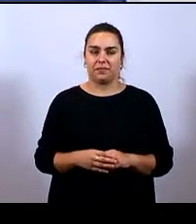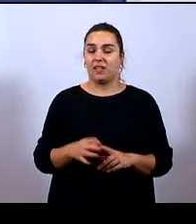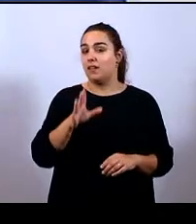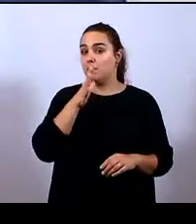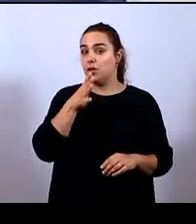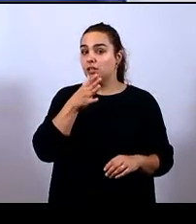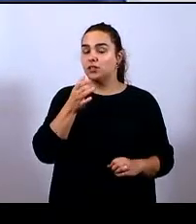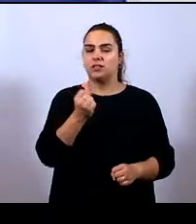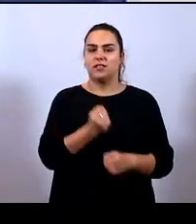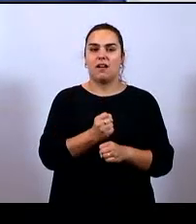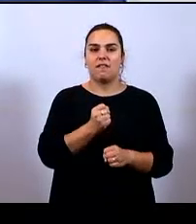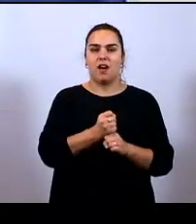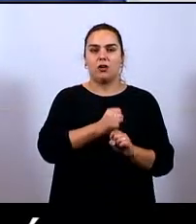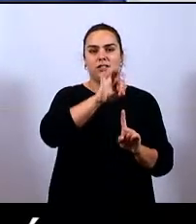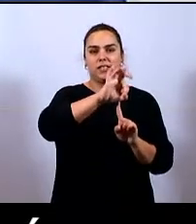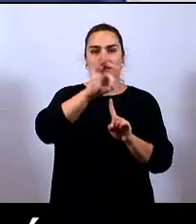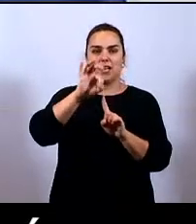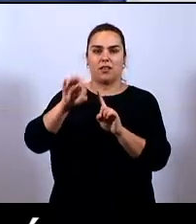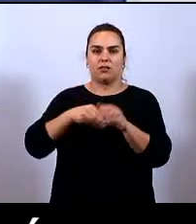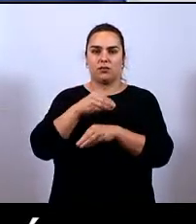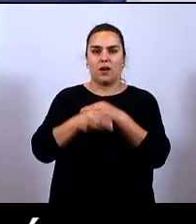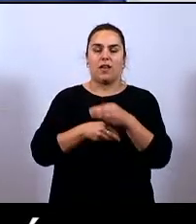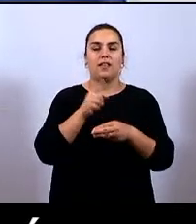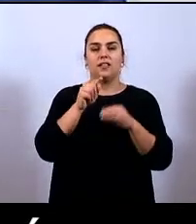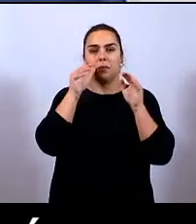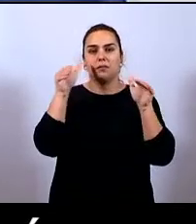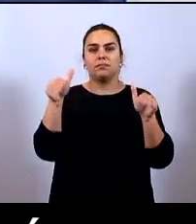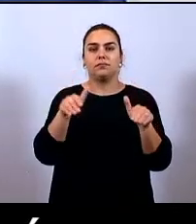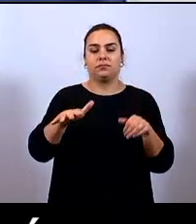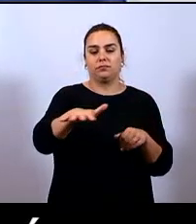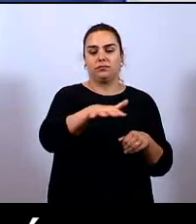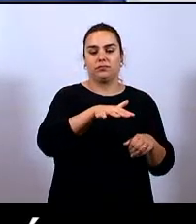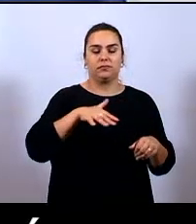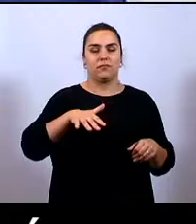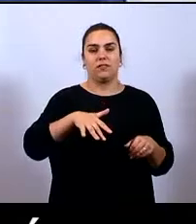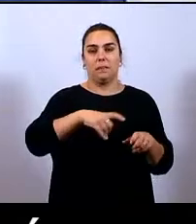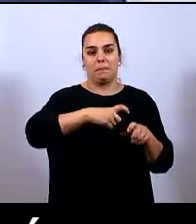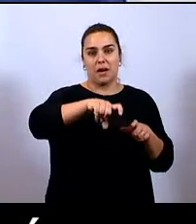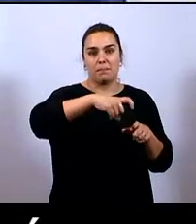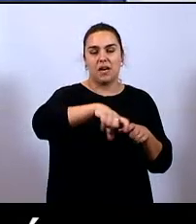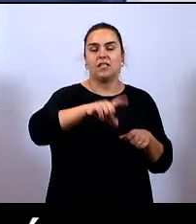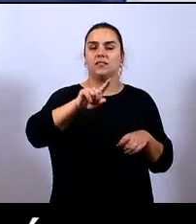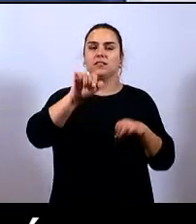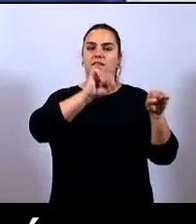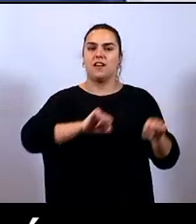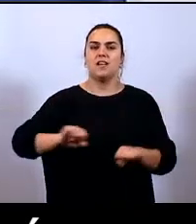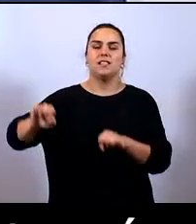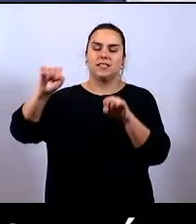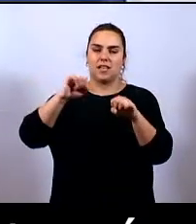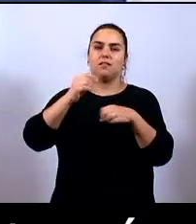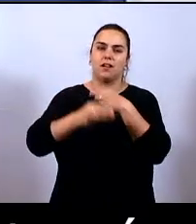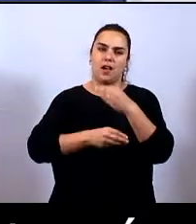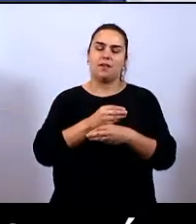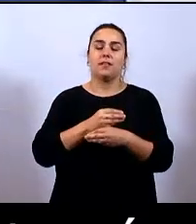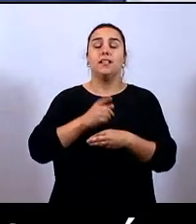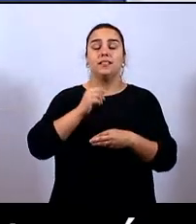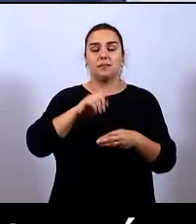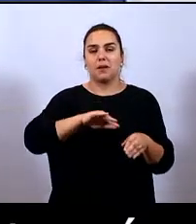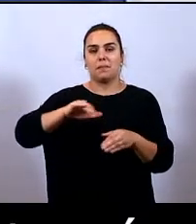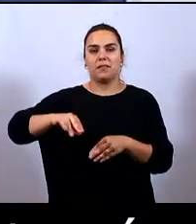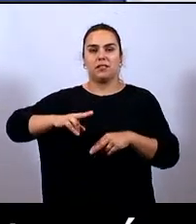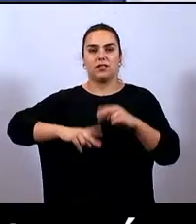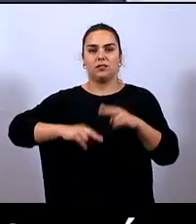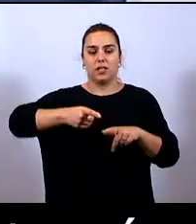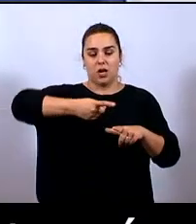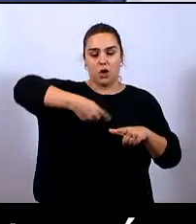harán trabajos de señalización y se actuará sobre el firme, los balizamientos y las defensas. También se construirá una